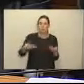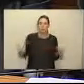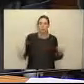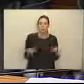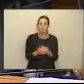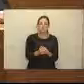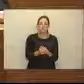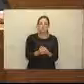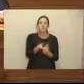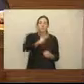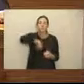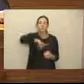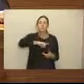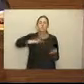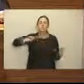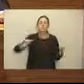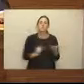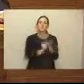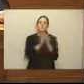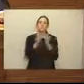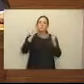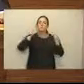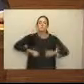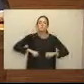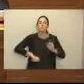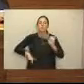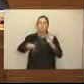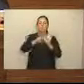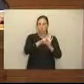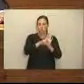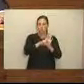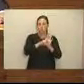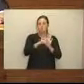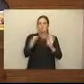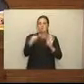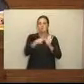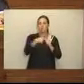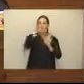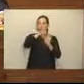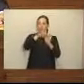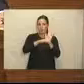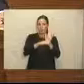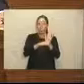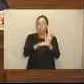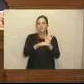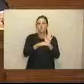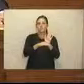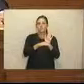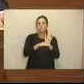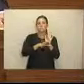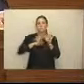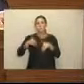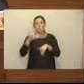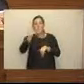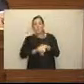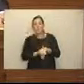Y nosotros firmamos un pacto de legislatura con una serie de medidas y se cumplieron, no se